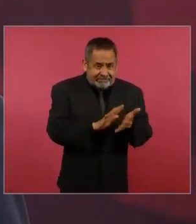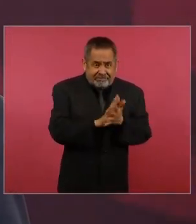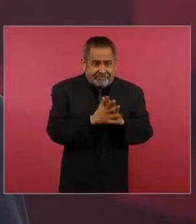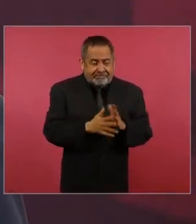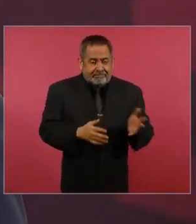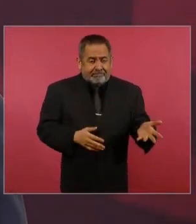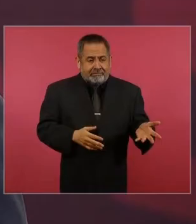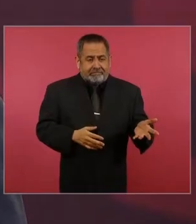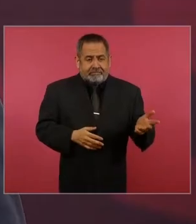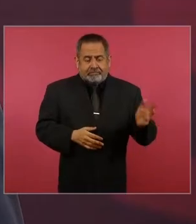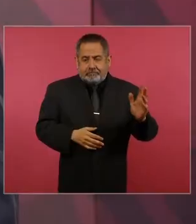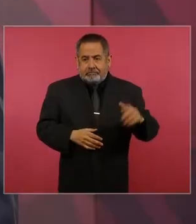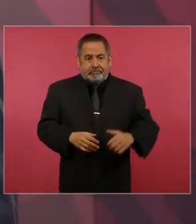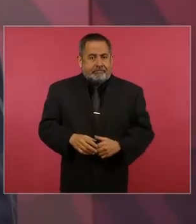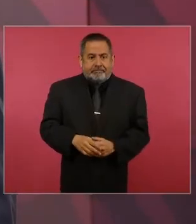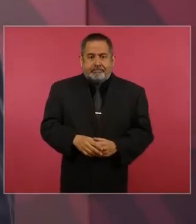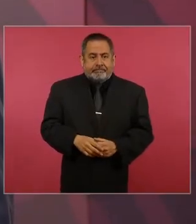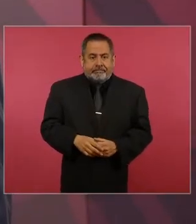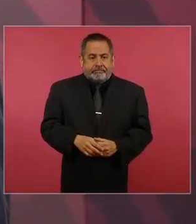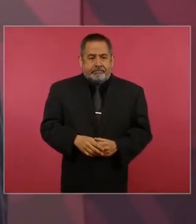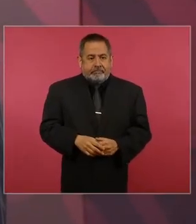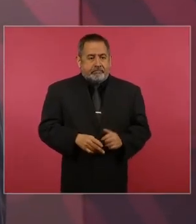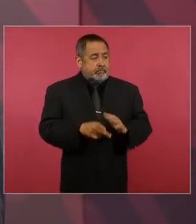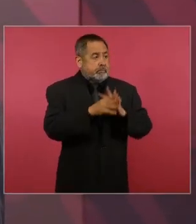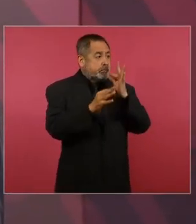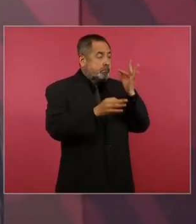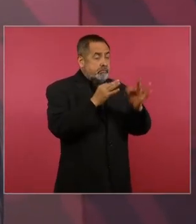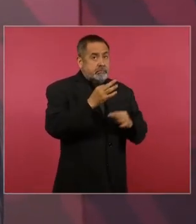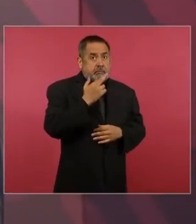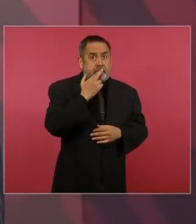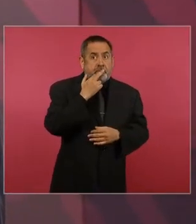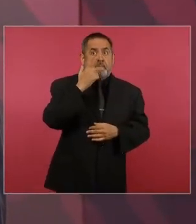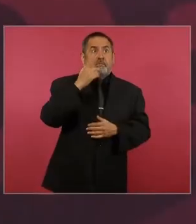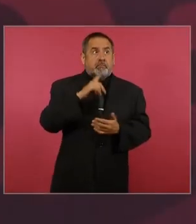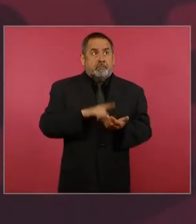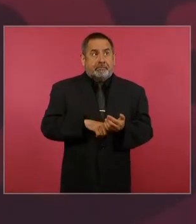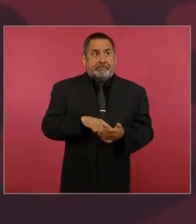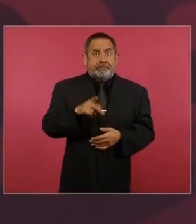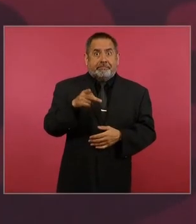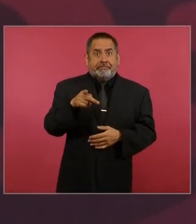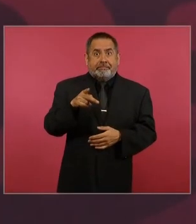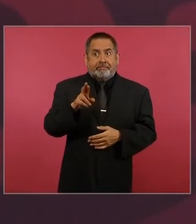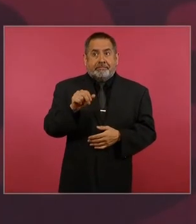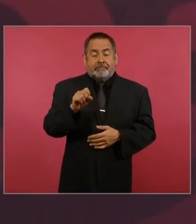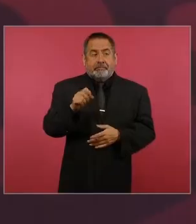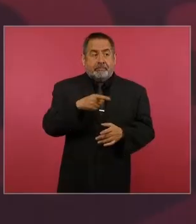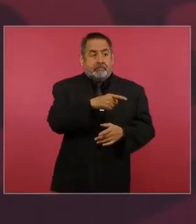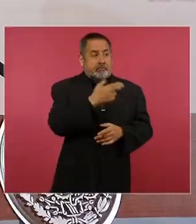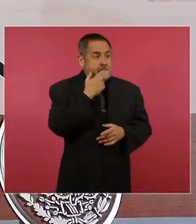que es el mejor medio de información, según Krauss.